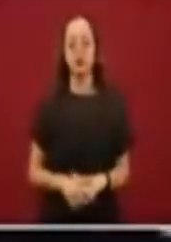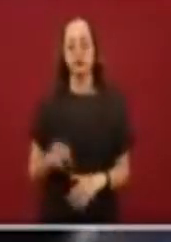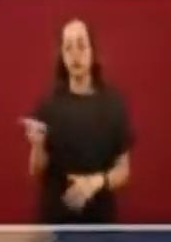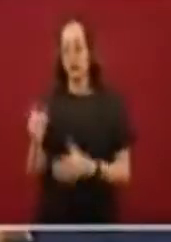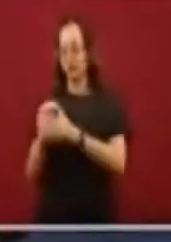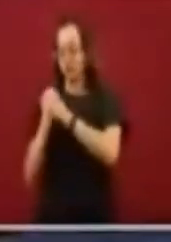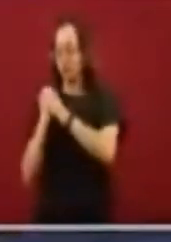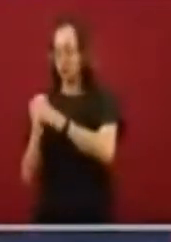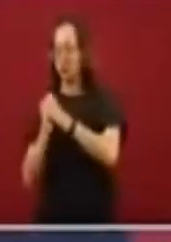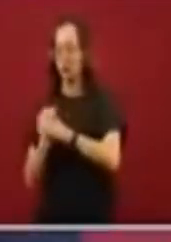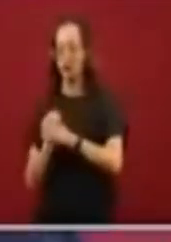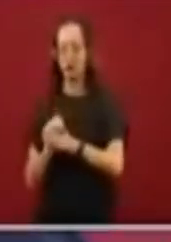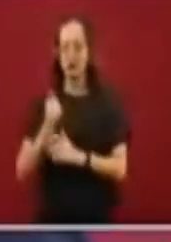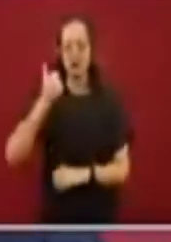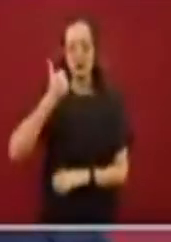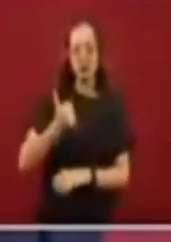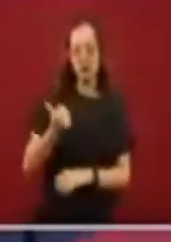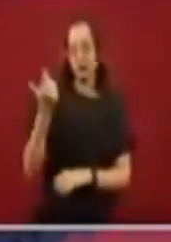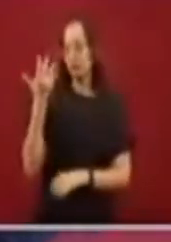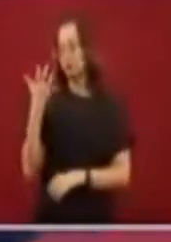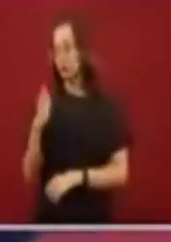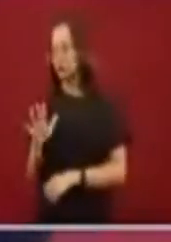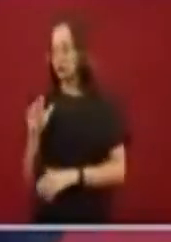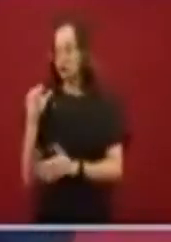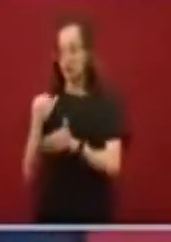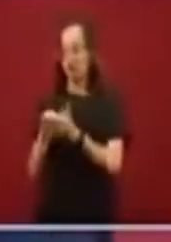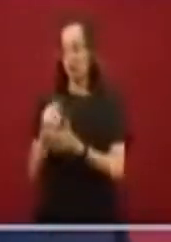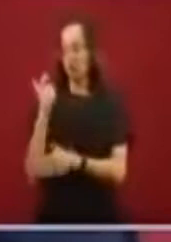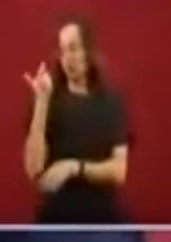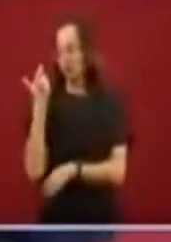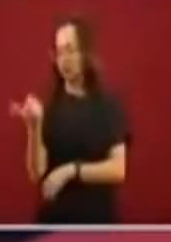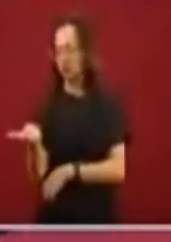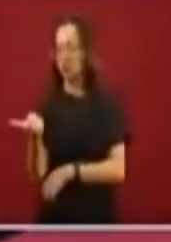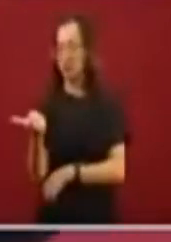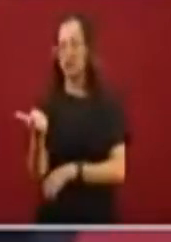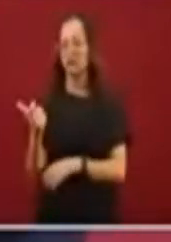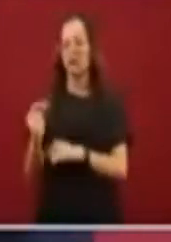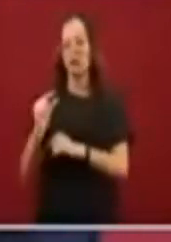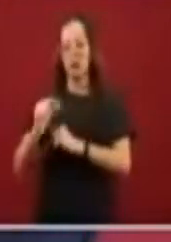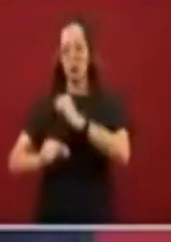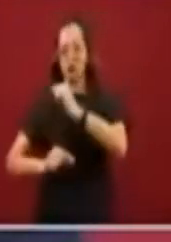10 mil pesos, que van a llegar hasta 20.